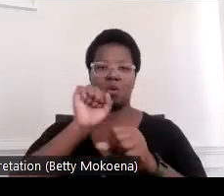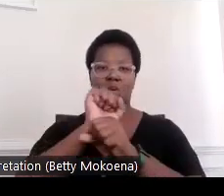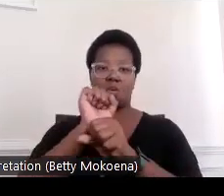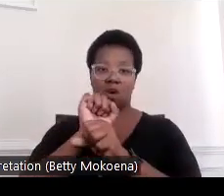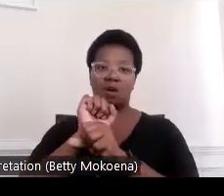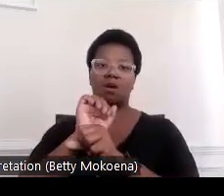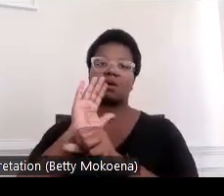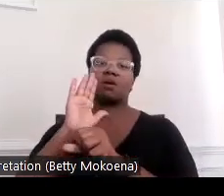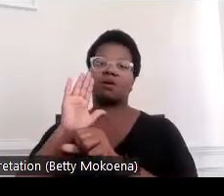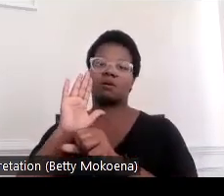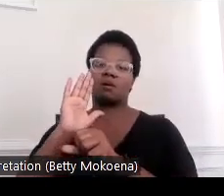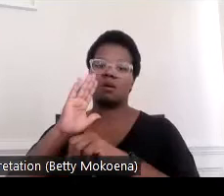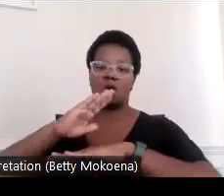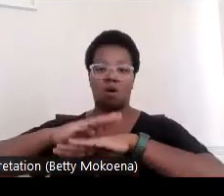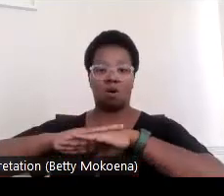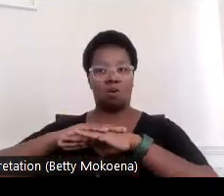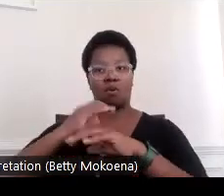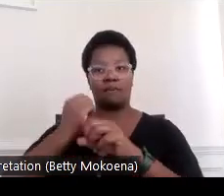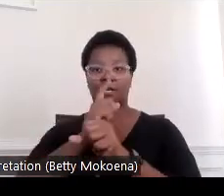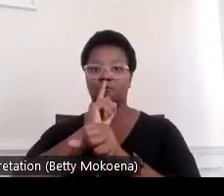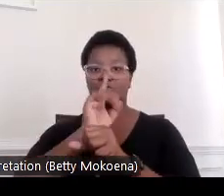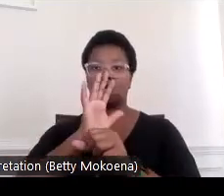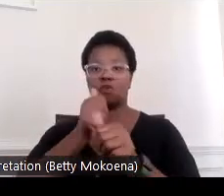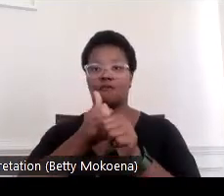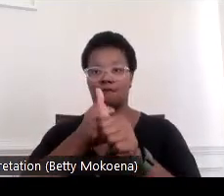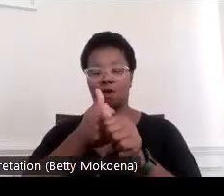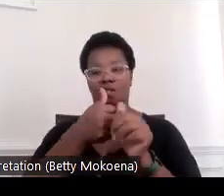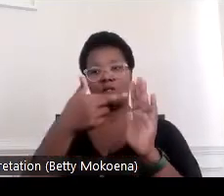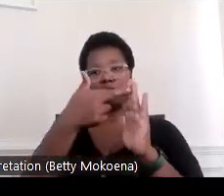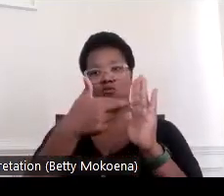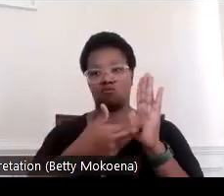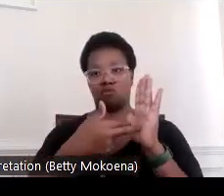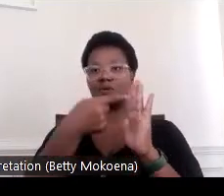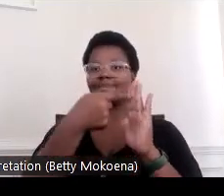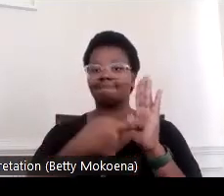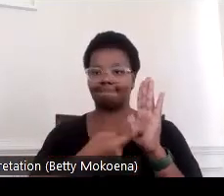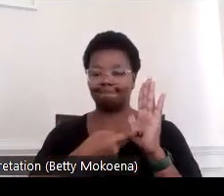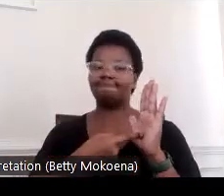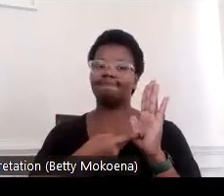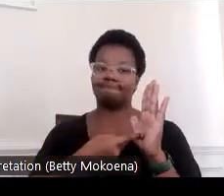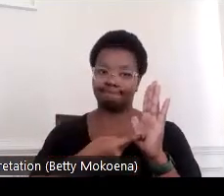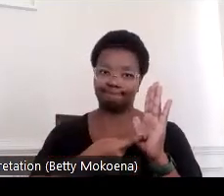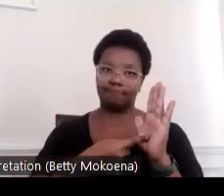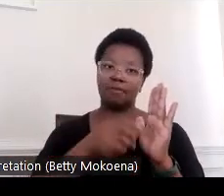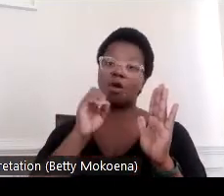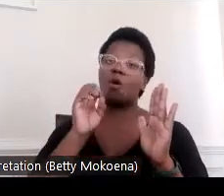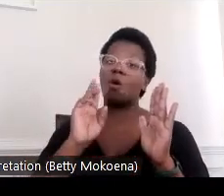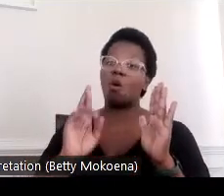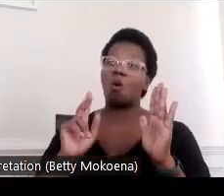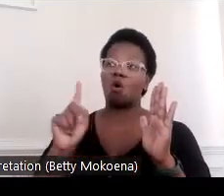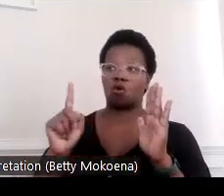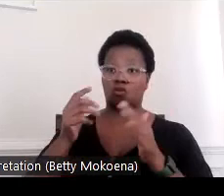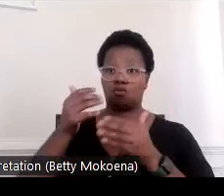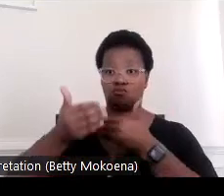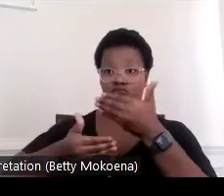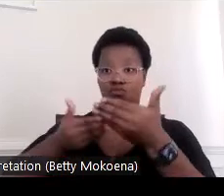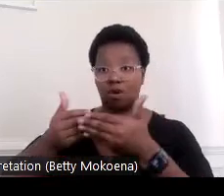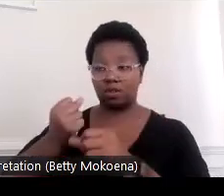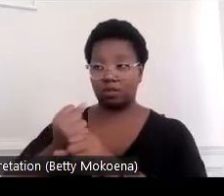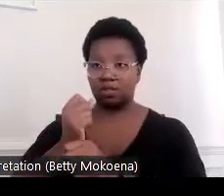está trabajando o está trabajando para llegar a estar en cumplimiento o usar el proceso